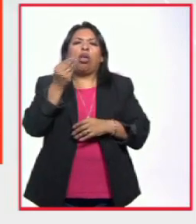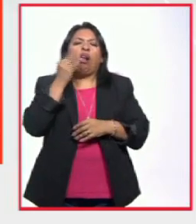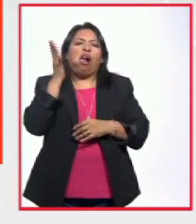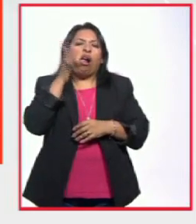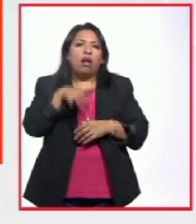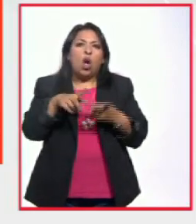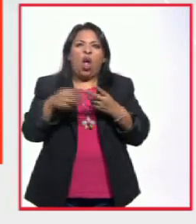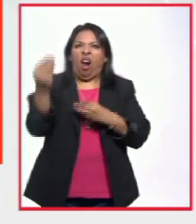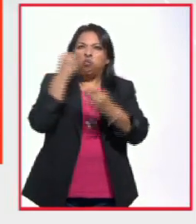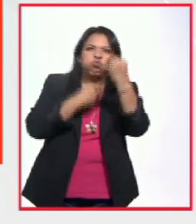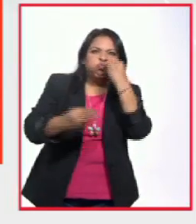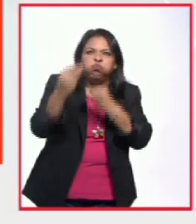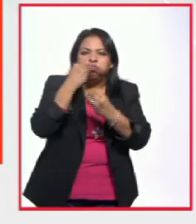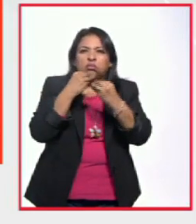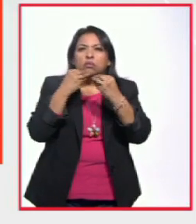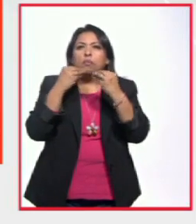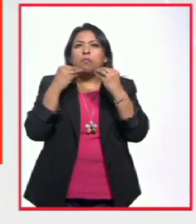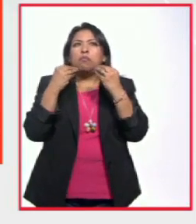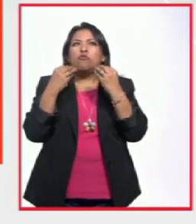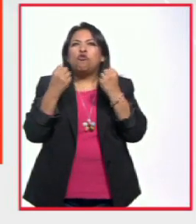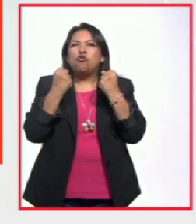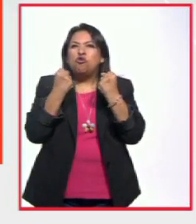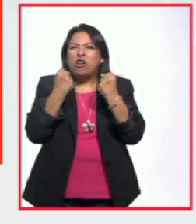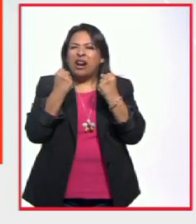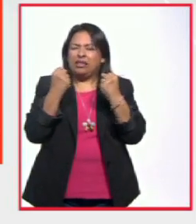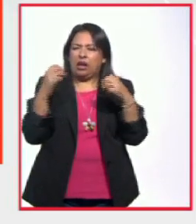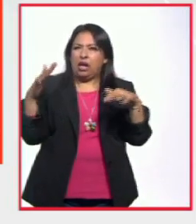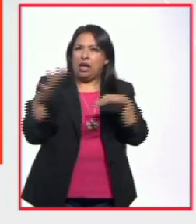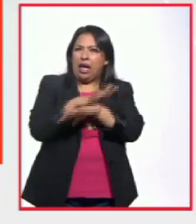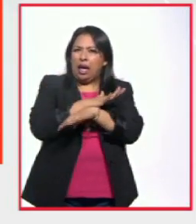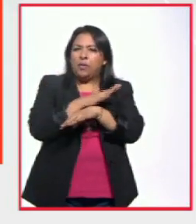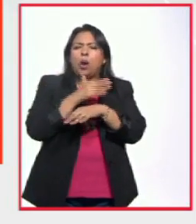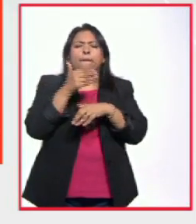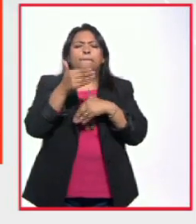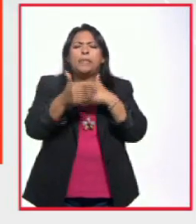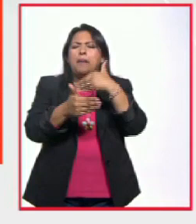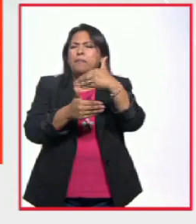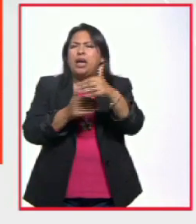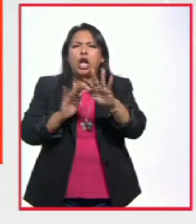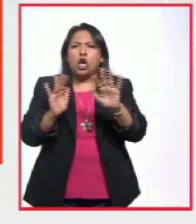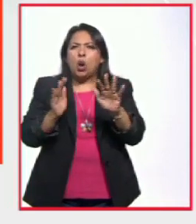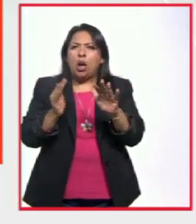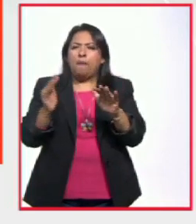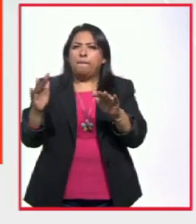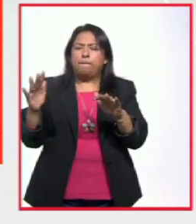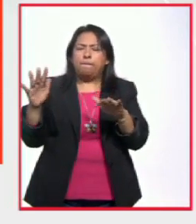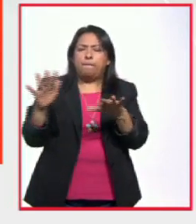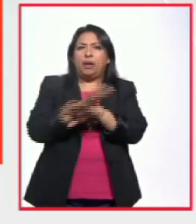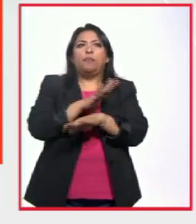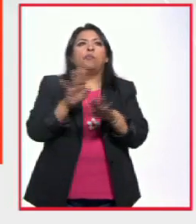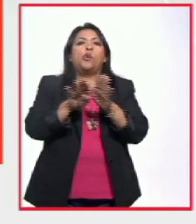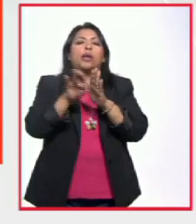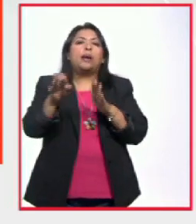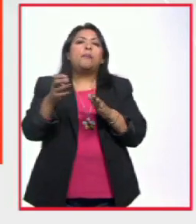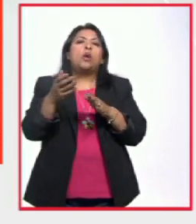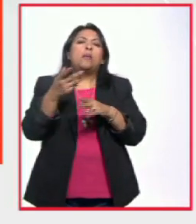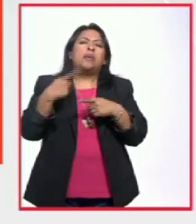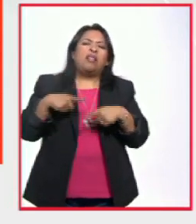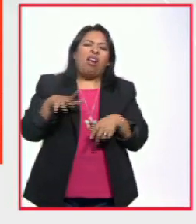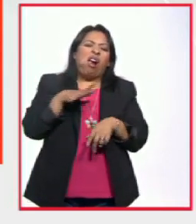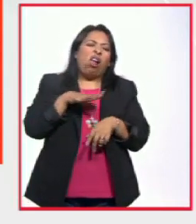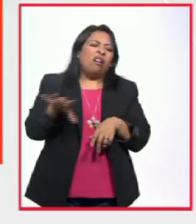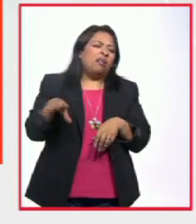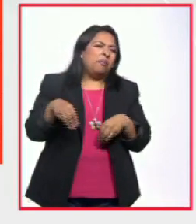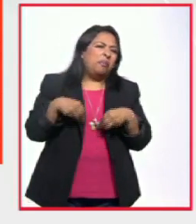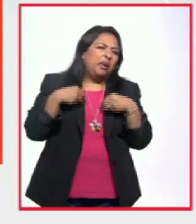comer demasiado, ajá, pero todo de forma muy radical, no progresiva. Digamos, una persona que empieza a tener cierto desinterés